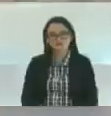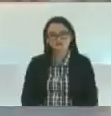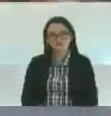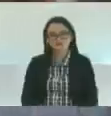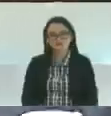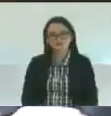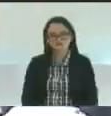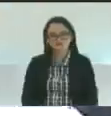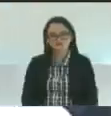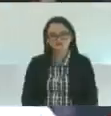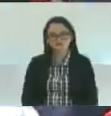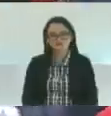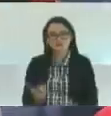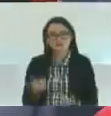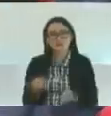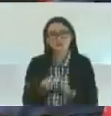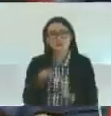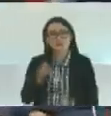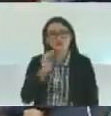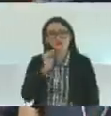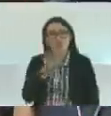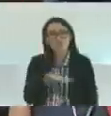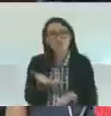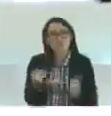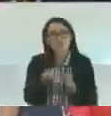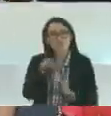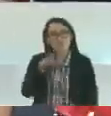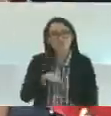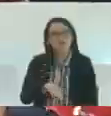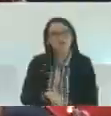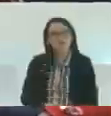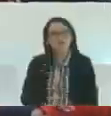A ver, ¿a dónde está la juventud?